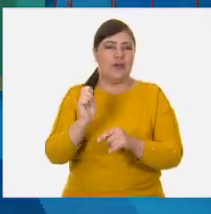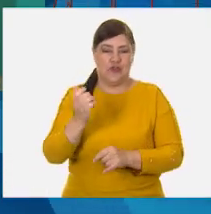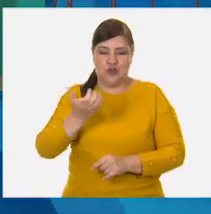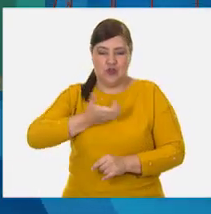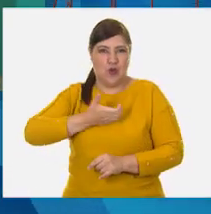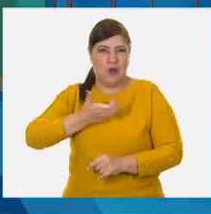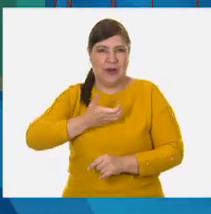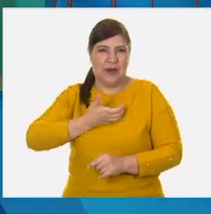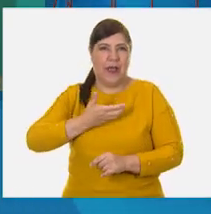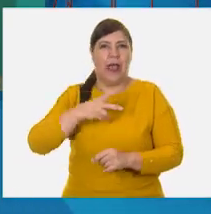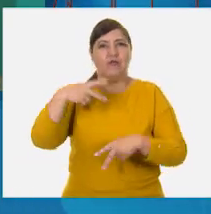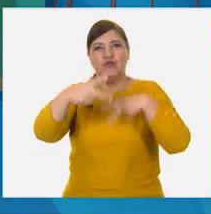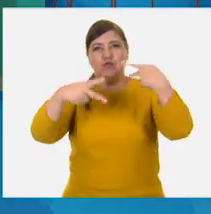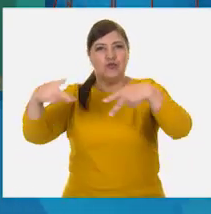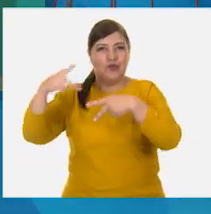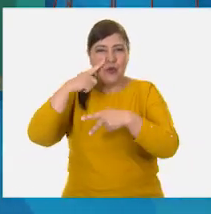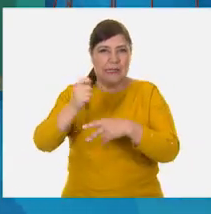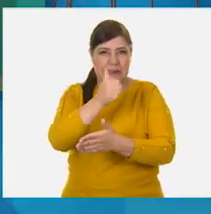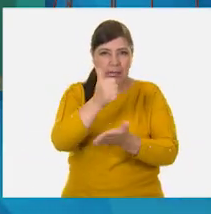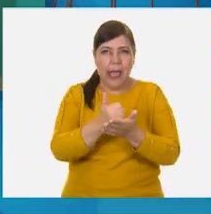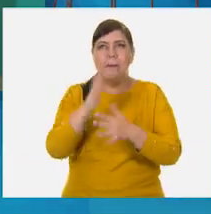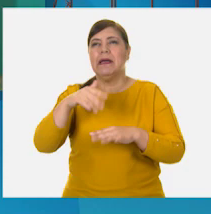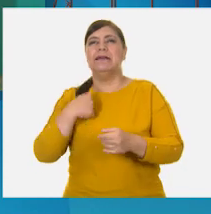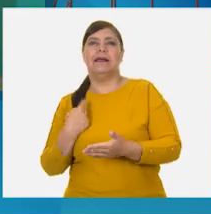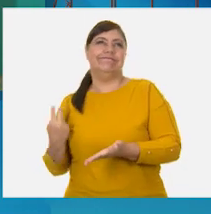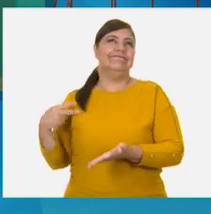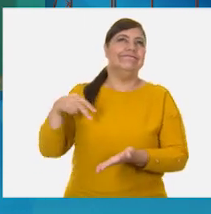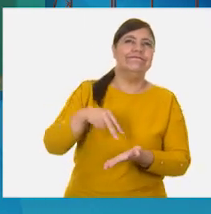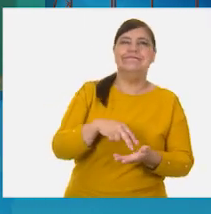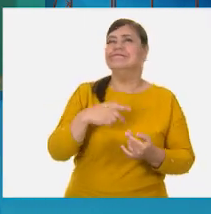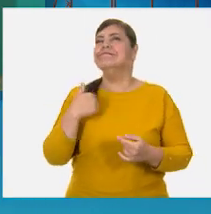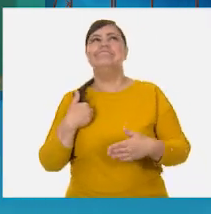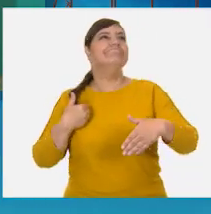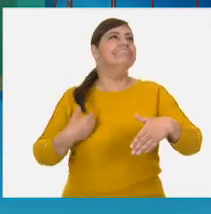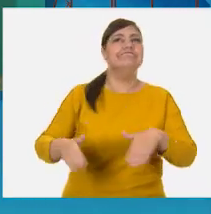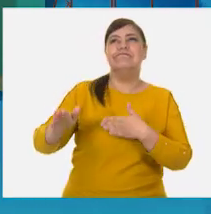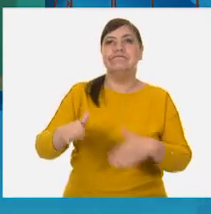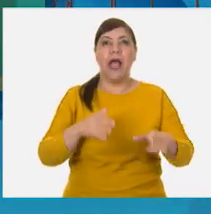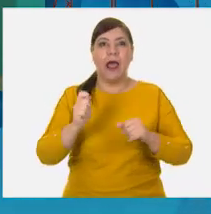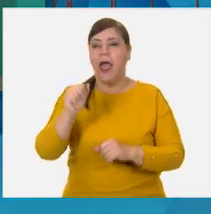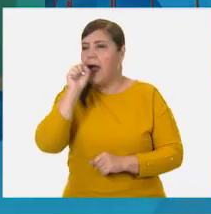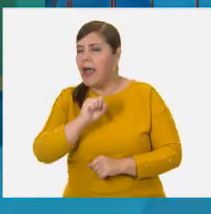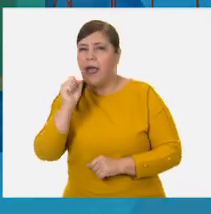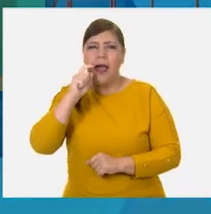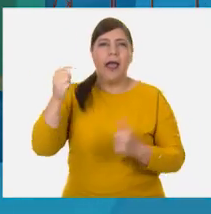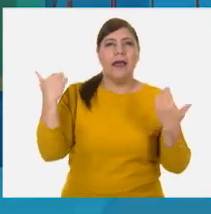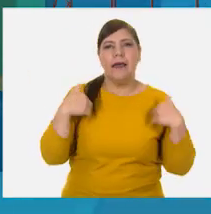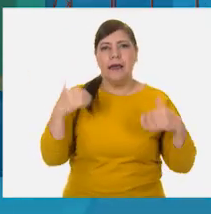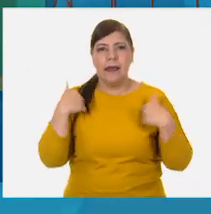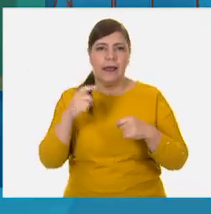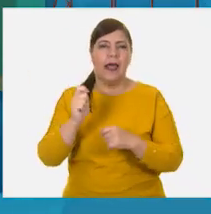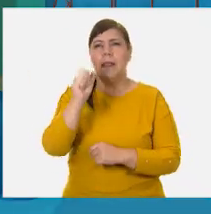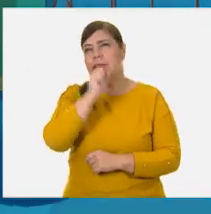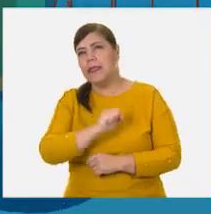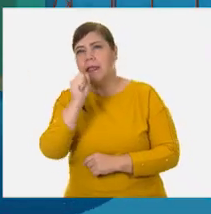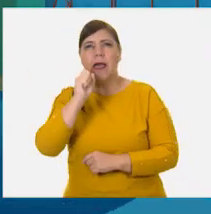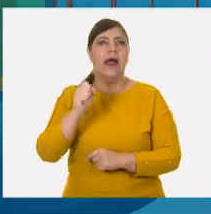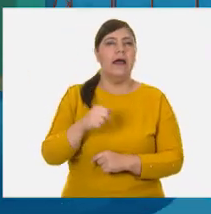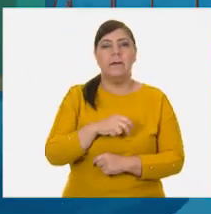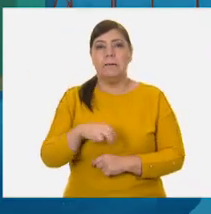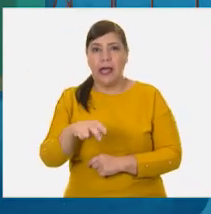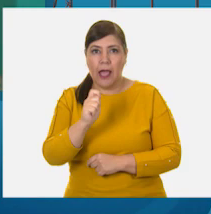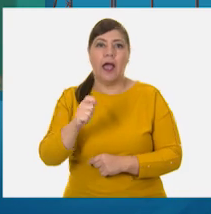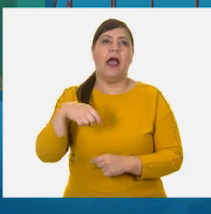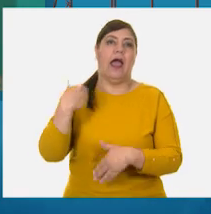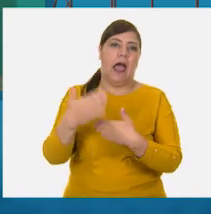ciudad. ¿A dónde vamos los domingos? A lo mejor a tomar un helado con nuestras familias, a pasear, a caminar. Bueno, ya lo